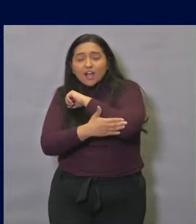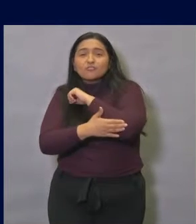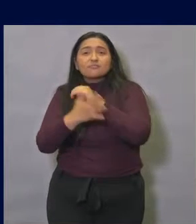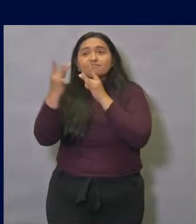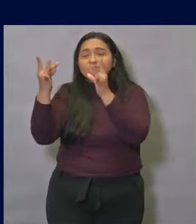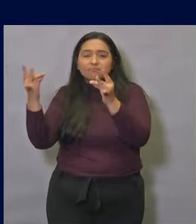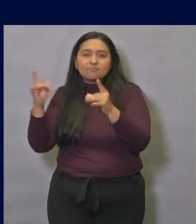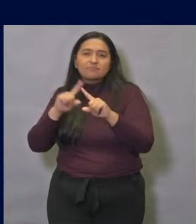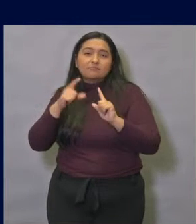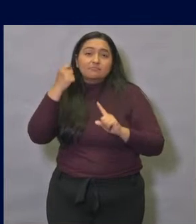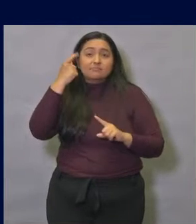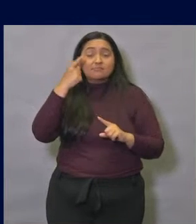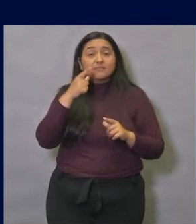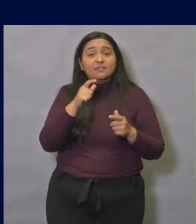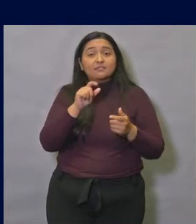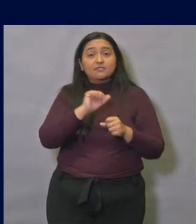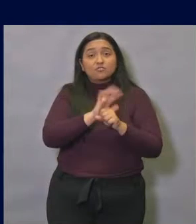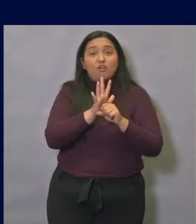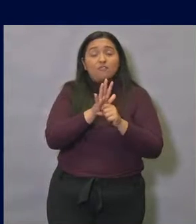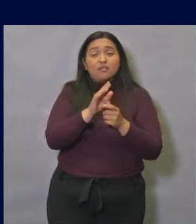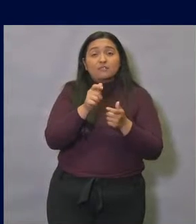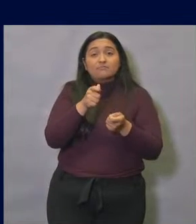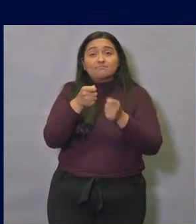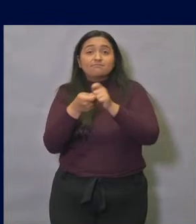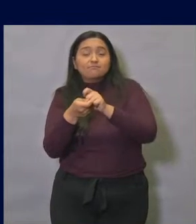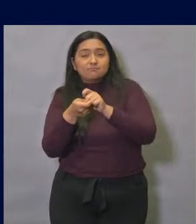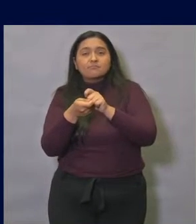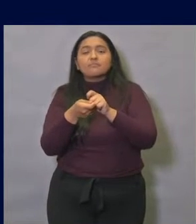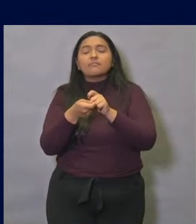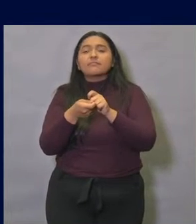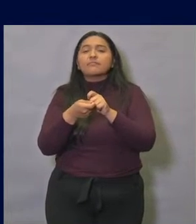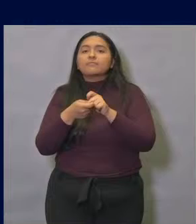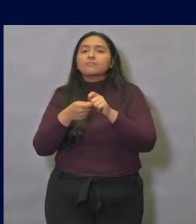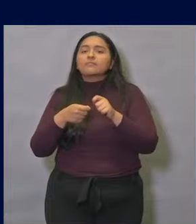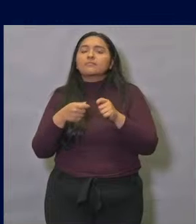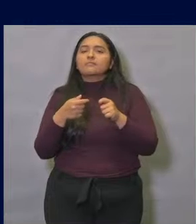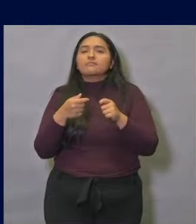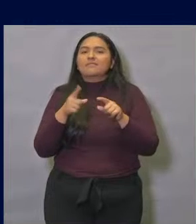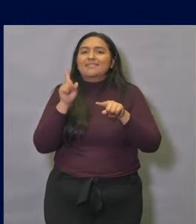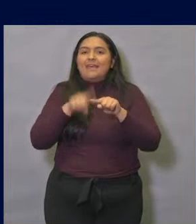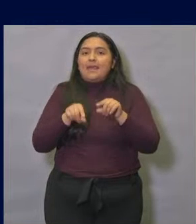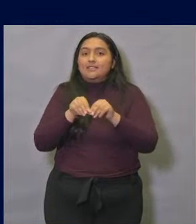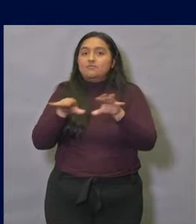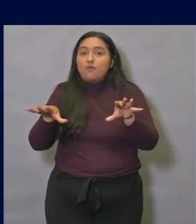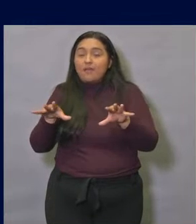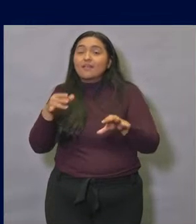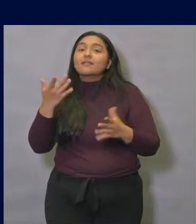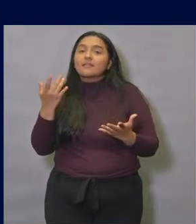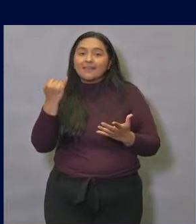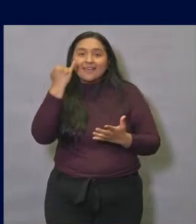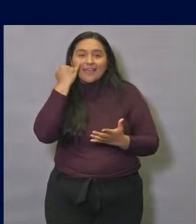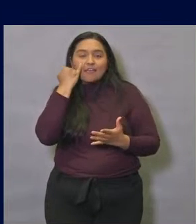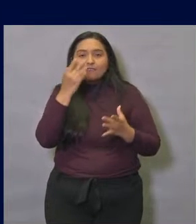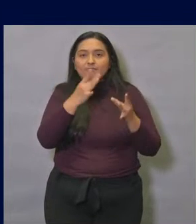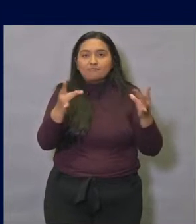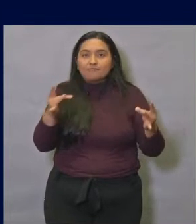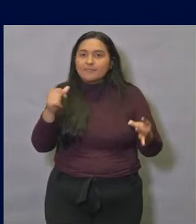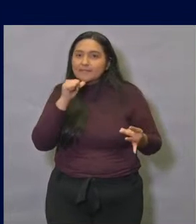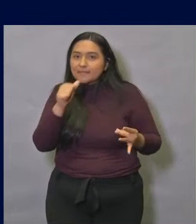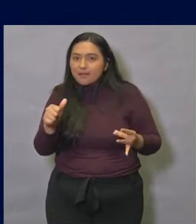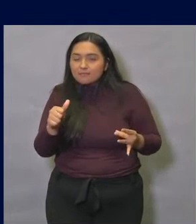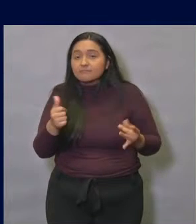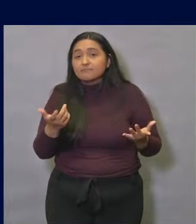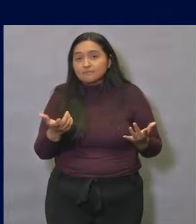las variantes tienen muchas menos oportunidades de crearse y propagarse si casi no tenemos transmisión de